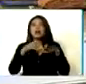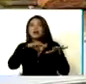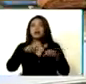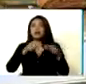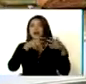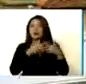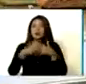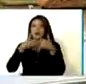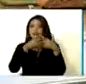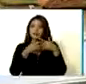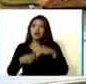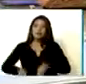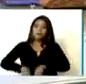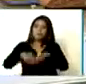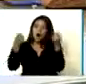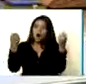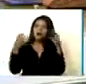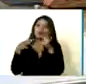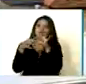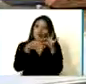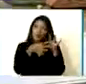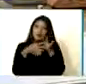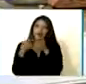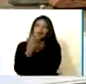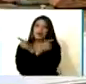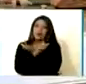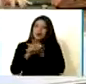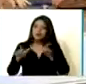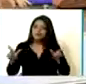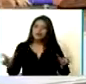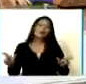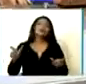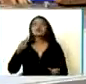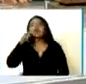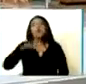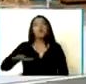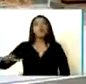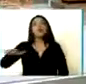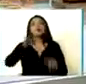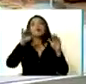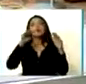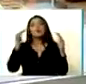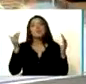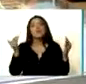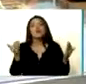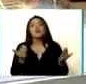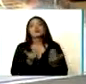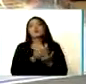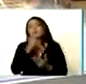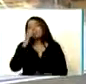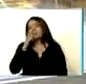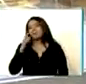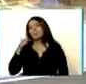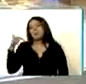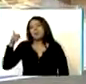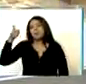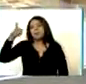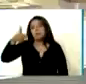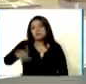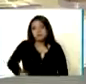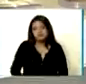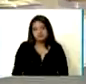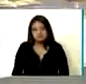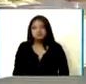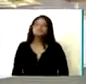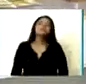estadounidense han violado la soberanía, la libertad y la dignidad de los pueblos del mundo por muchos y muchos siglos.